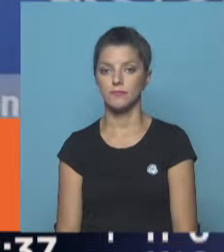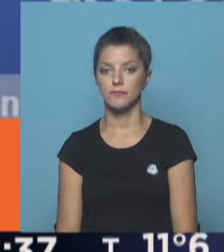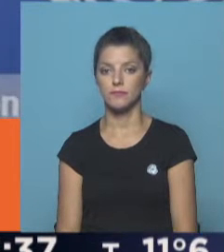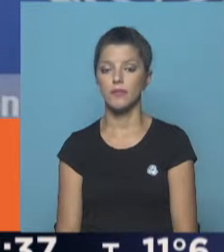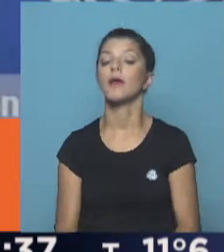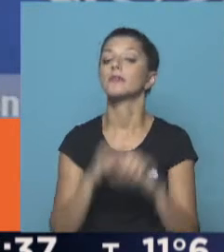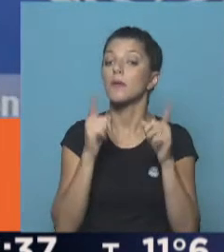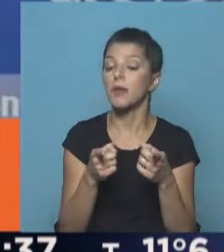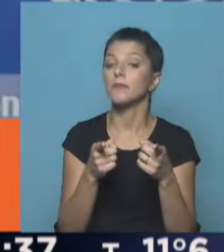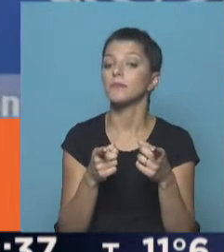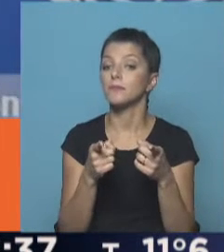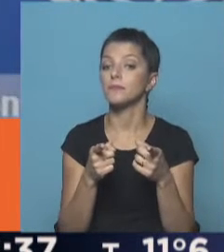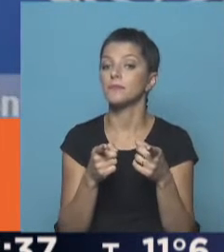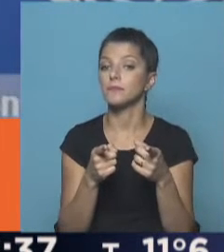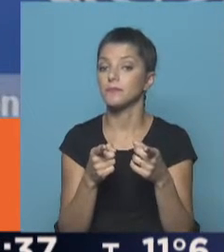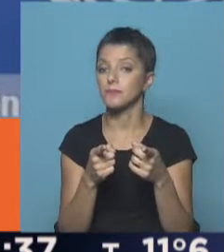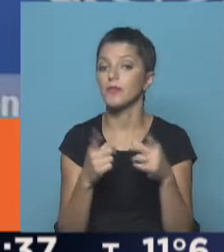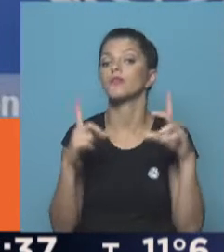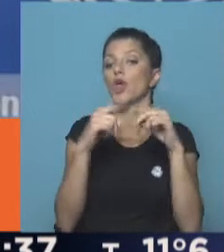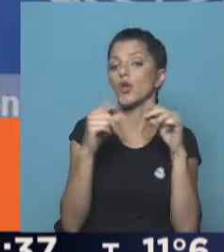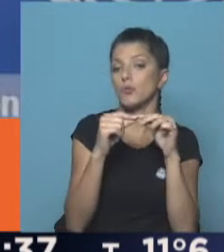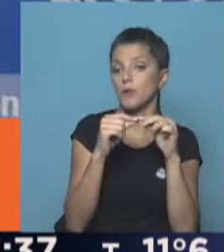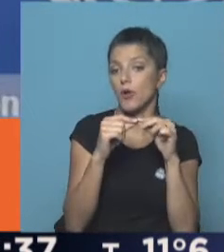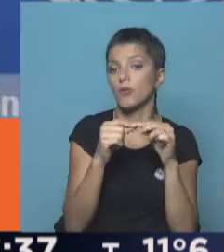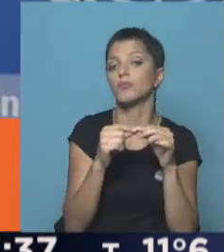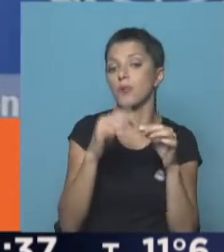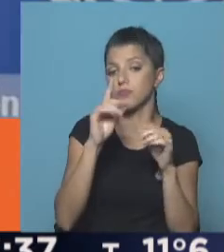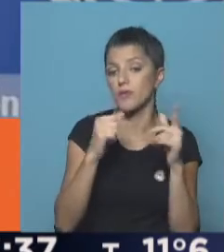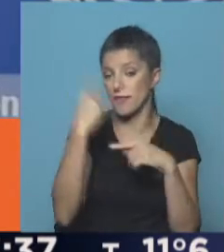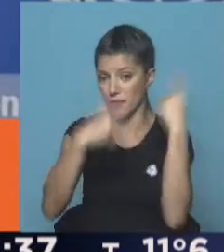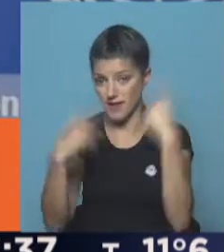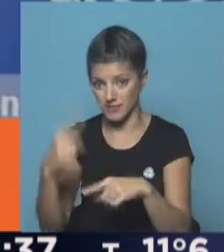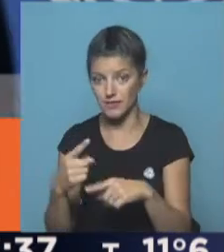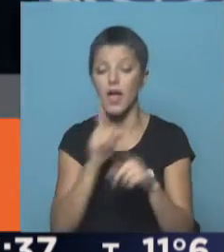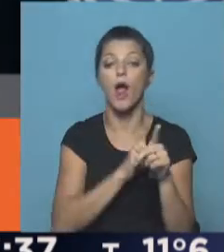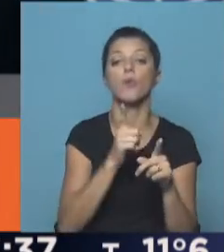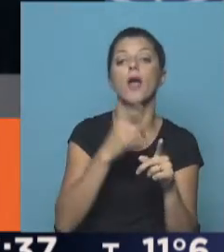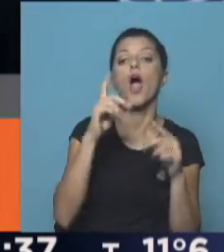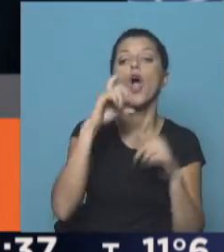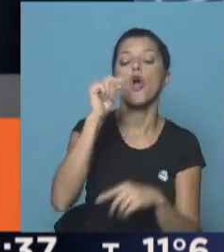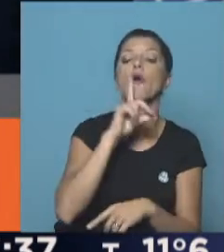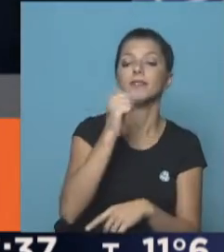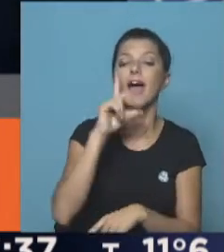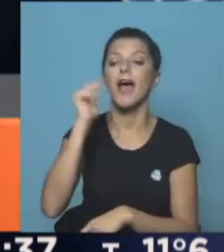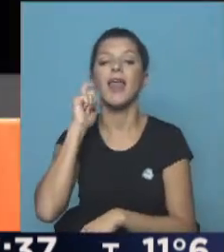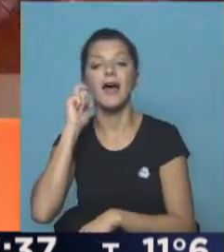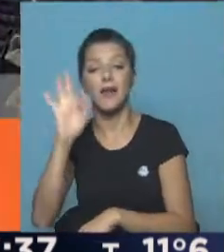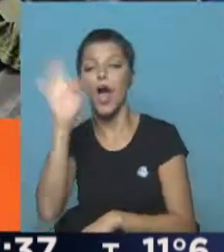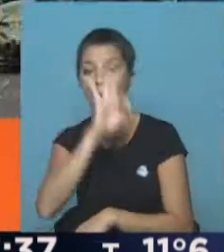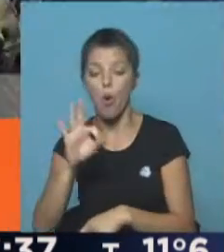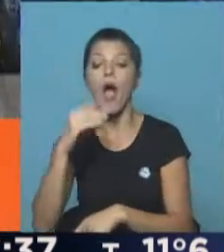corto calibre, de armas cortas, armas largas y armas de acompañamiento, es decir, armas de alto